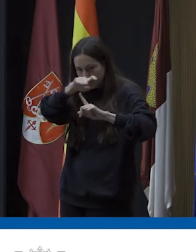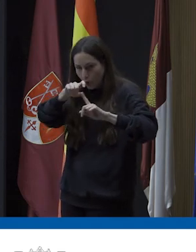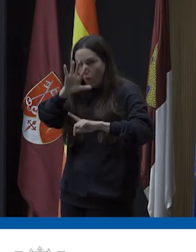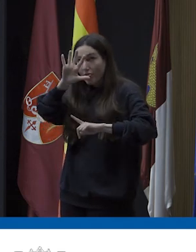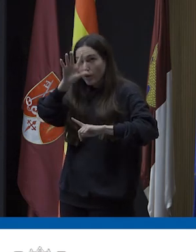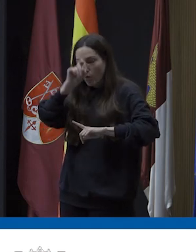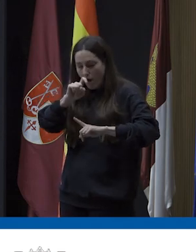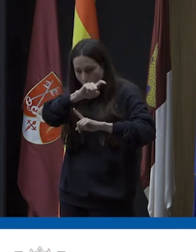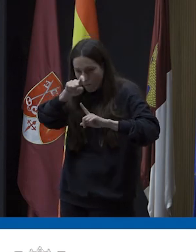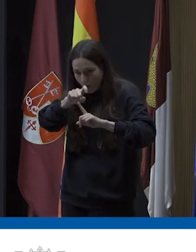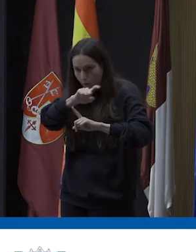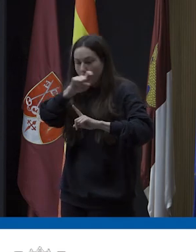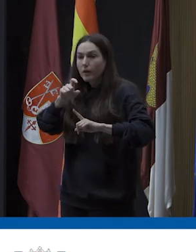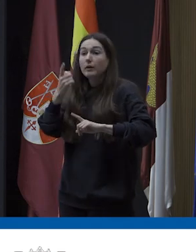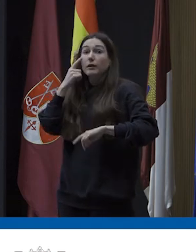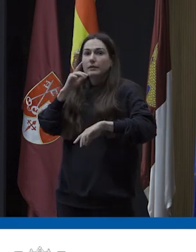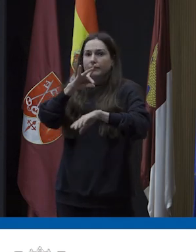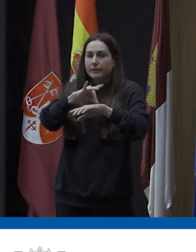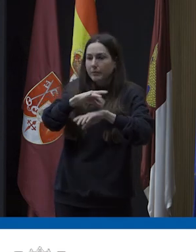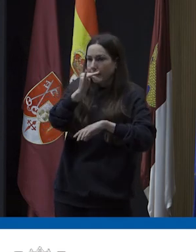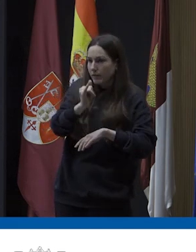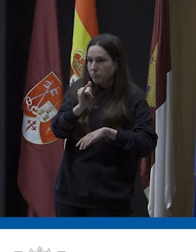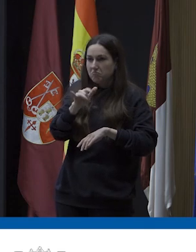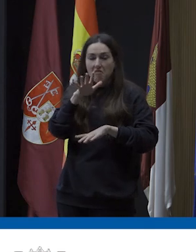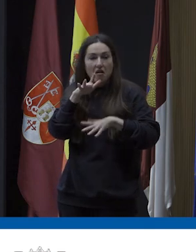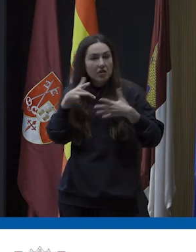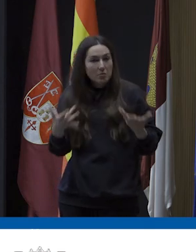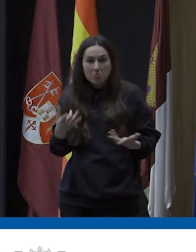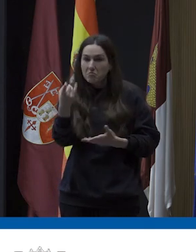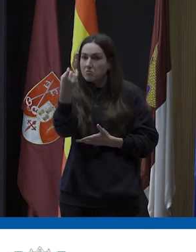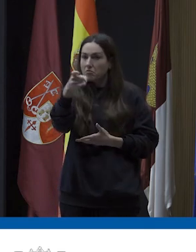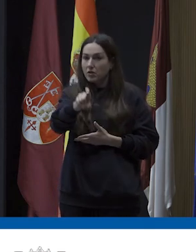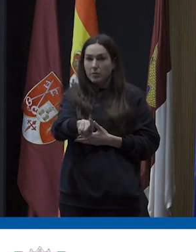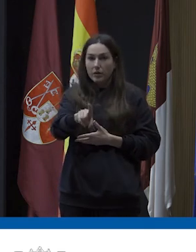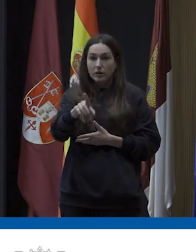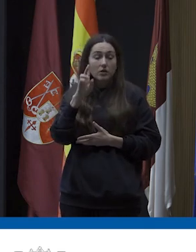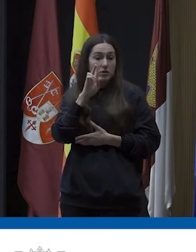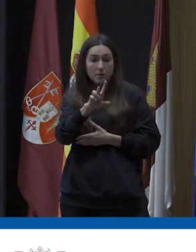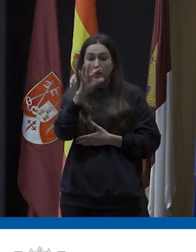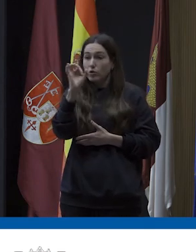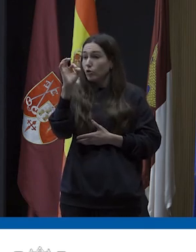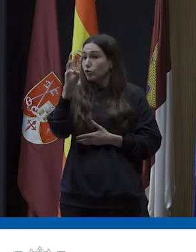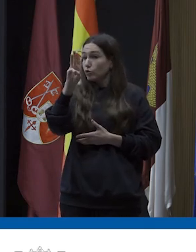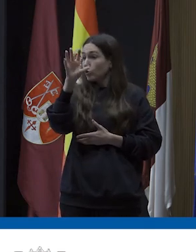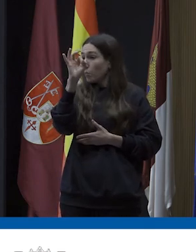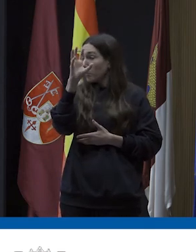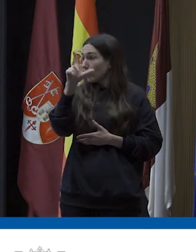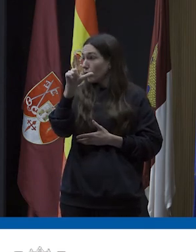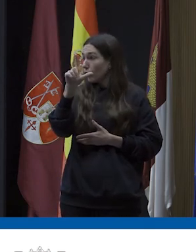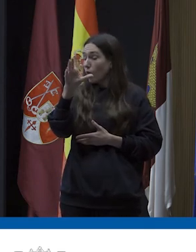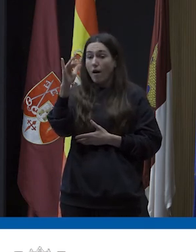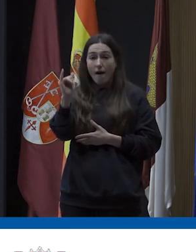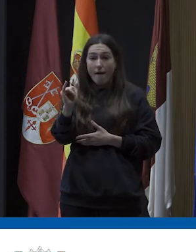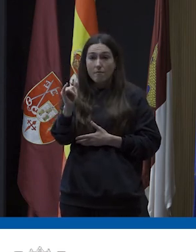para ver si eso había una patología detrás de eso. Hoy en día eso no es necesario. Si alguien tiene un soplo, ya solo por las características, ya